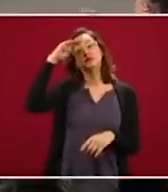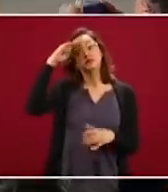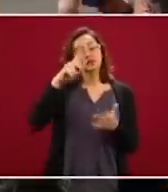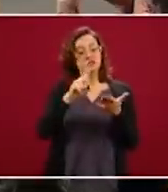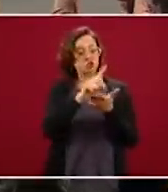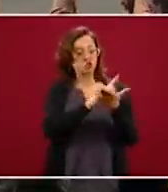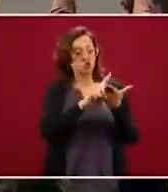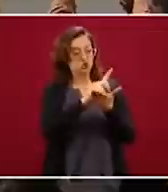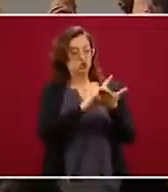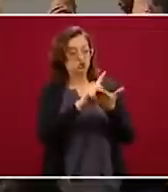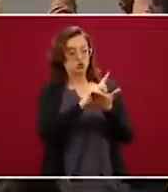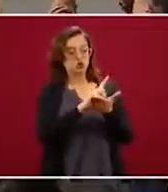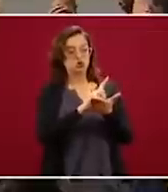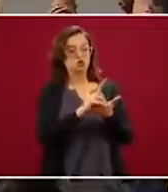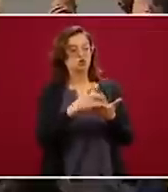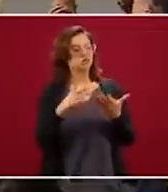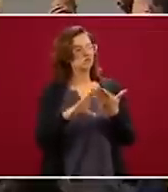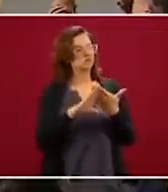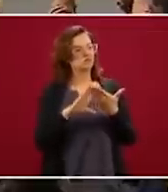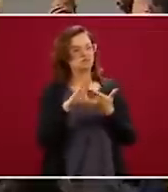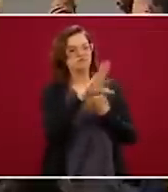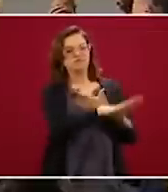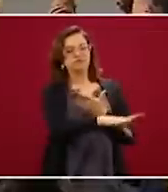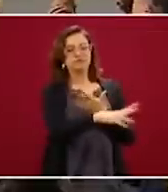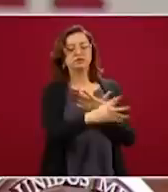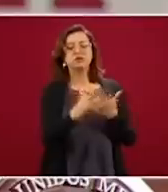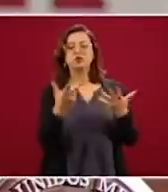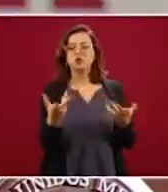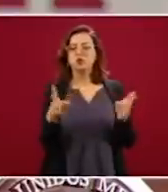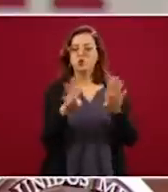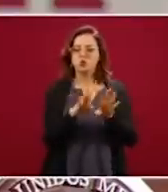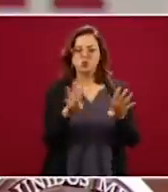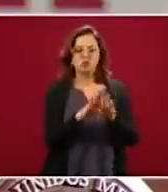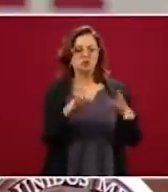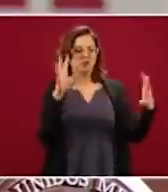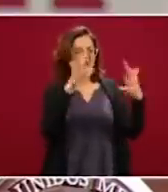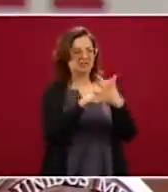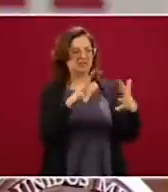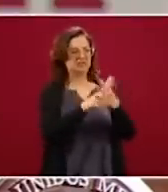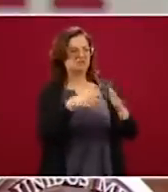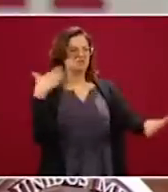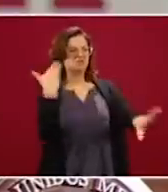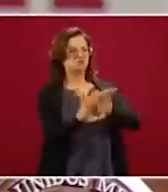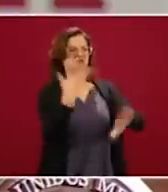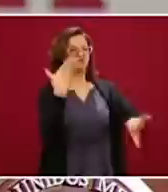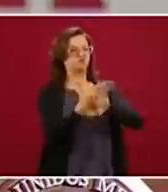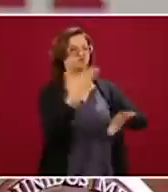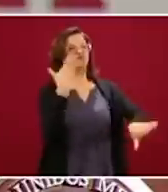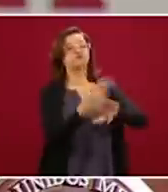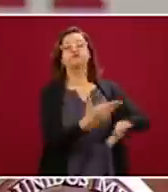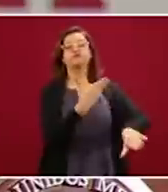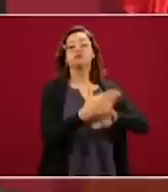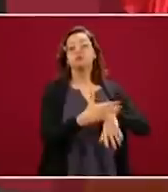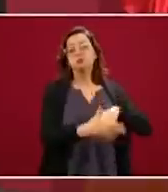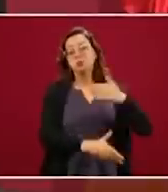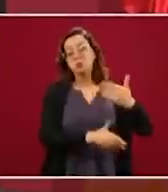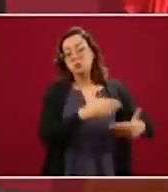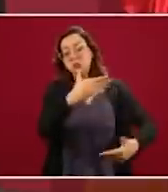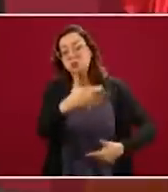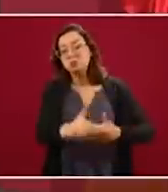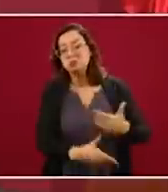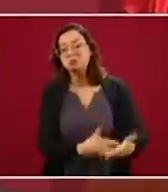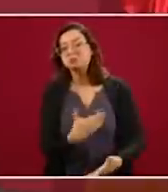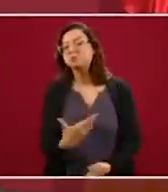el uso punitivo de la violencia para acabar con este flagelo, no tuvo resultados favorables, por el